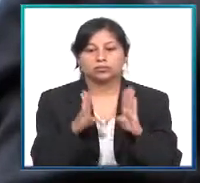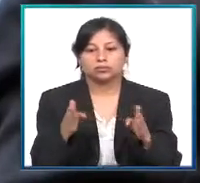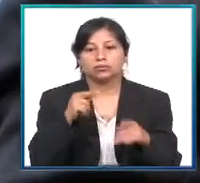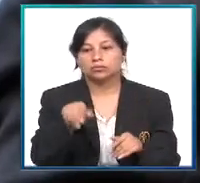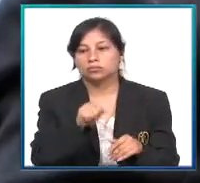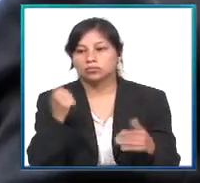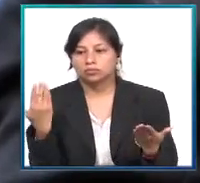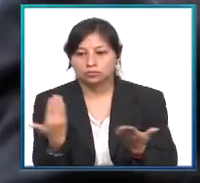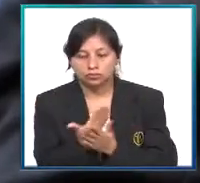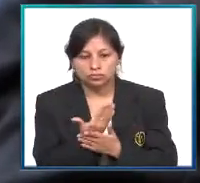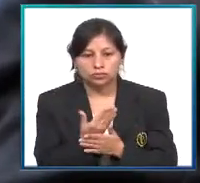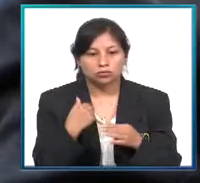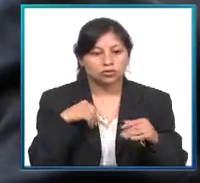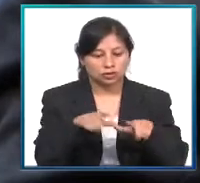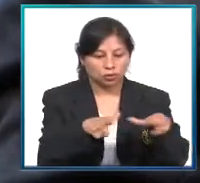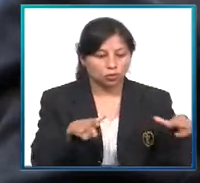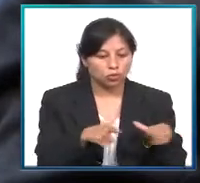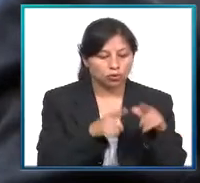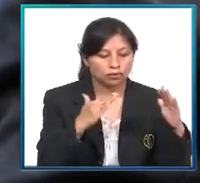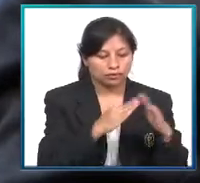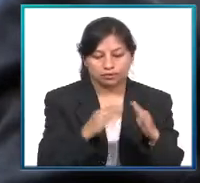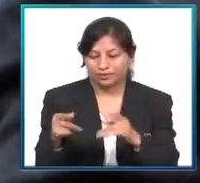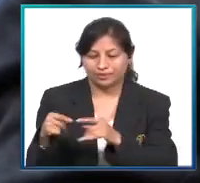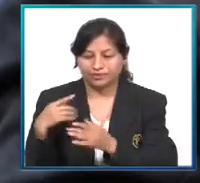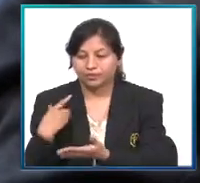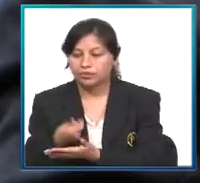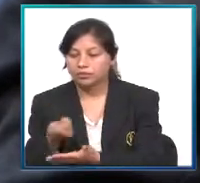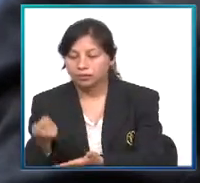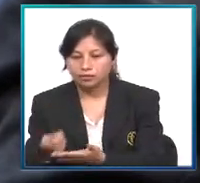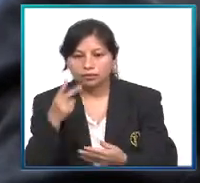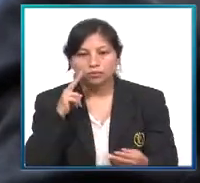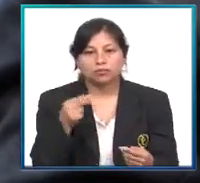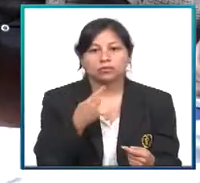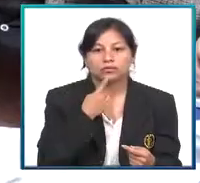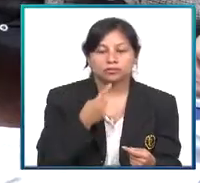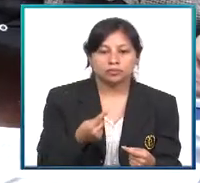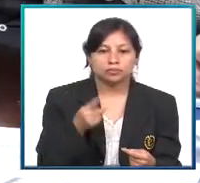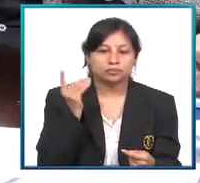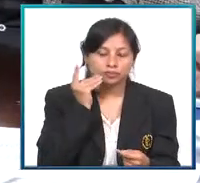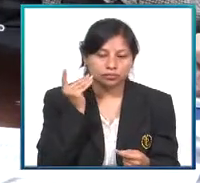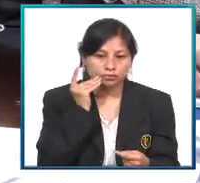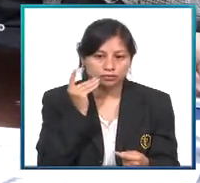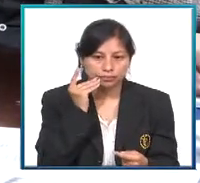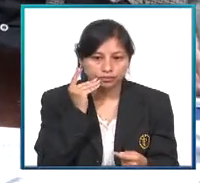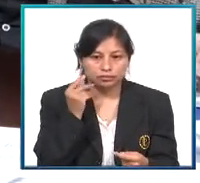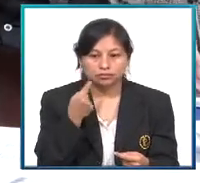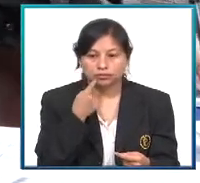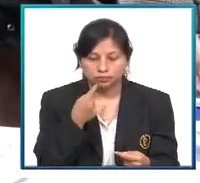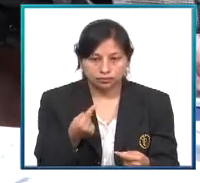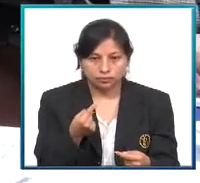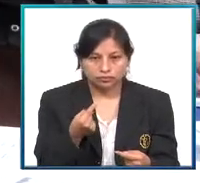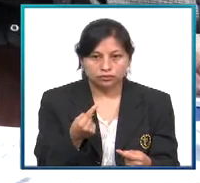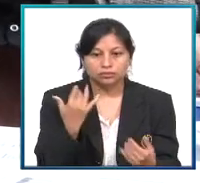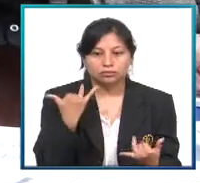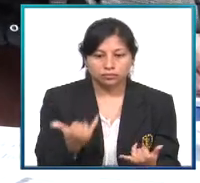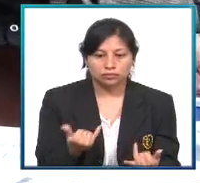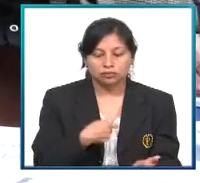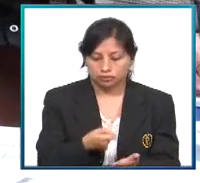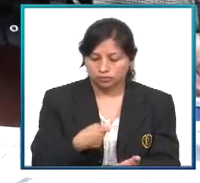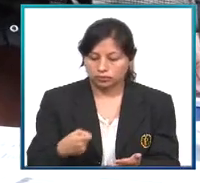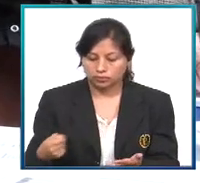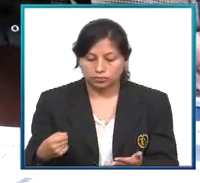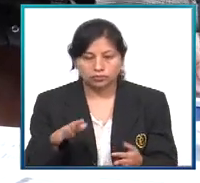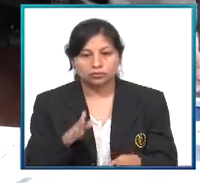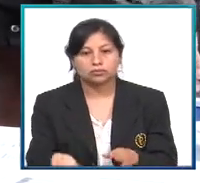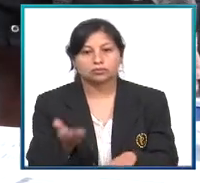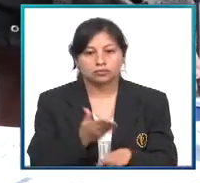apertura de nuevas sedes migratorias nacionales e internacionales. Guillermo Díaz, director general de Migración, indicó que ya se firmó un